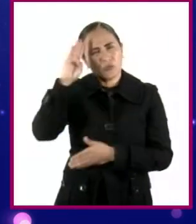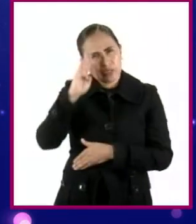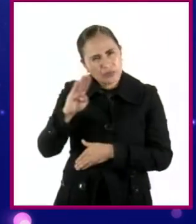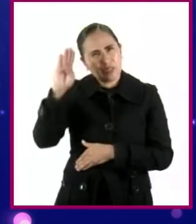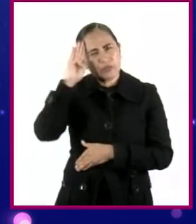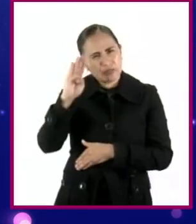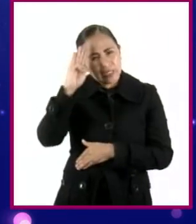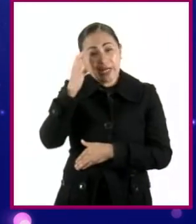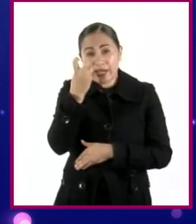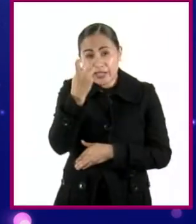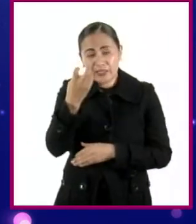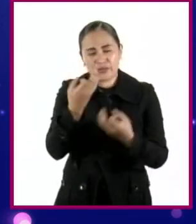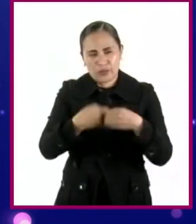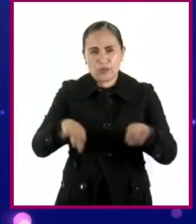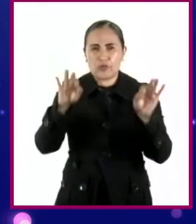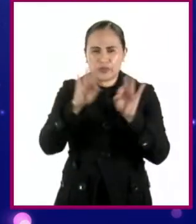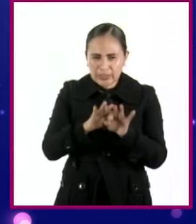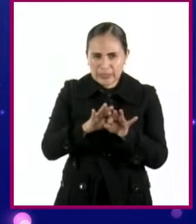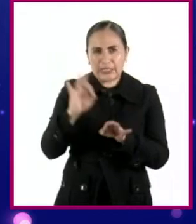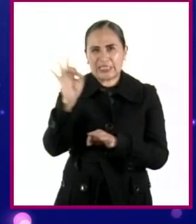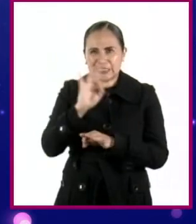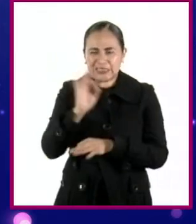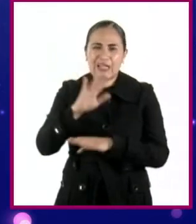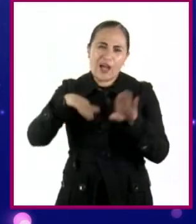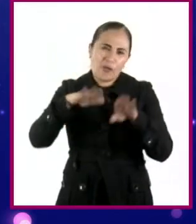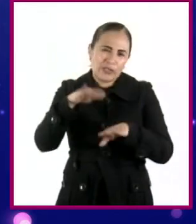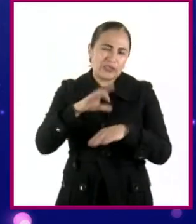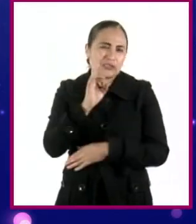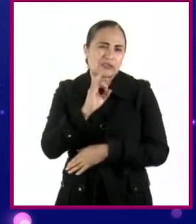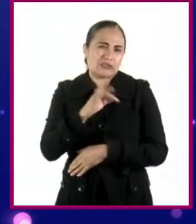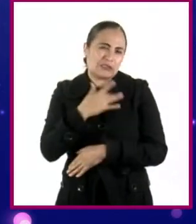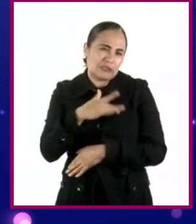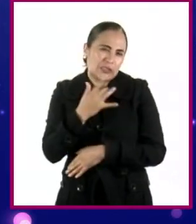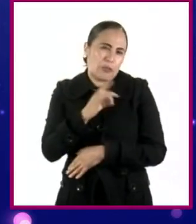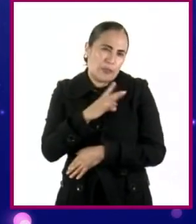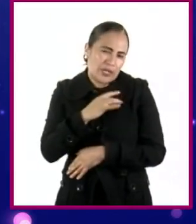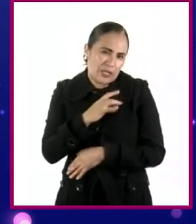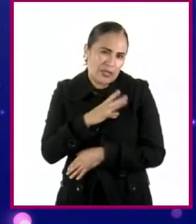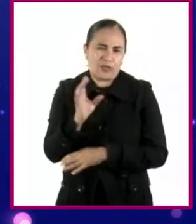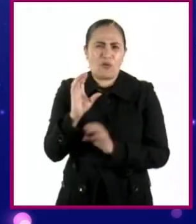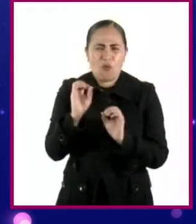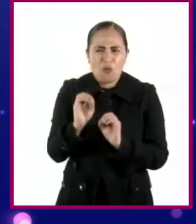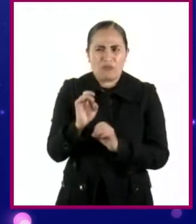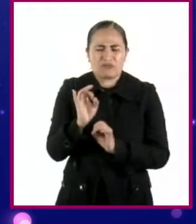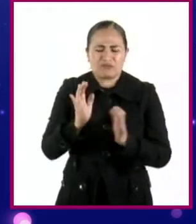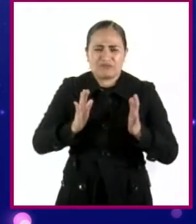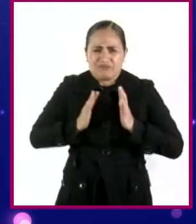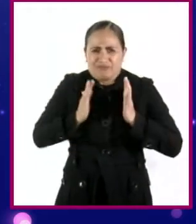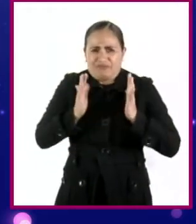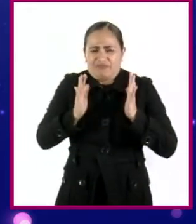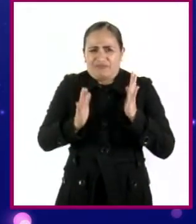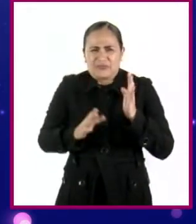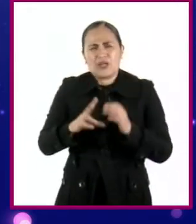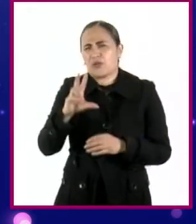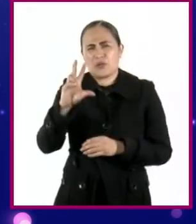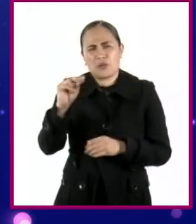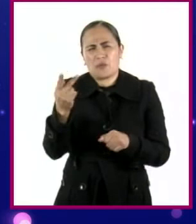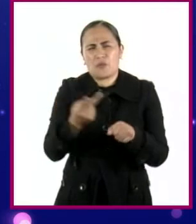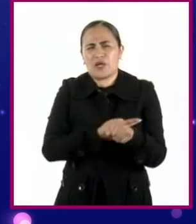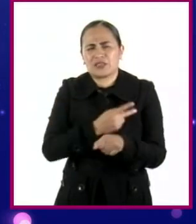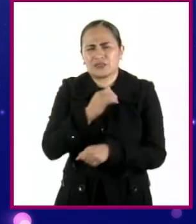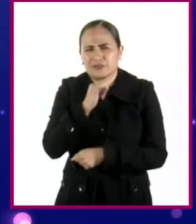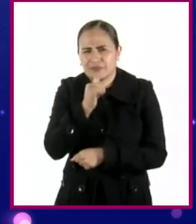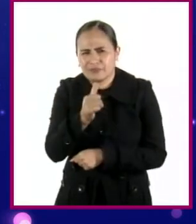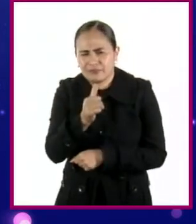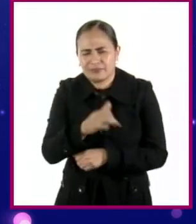importantes que a lo mejor nos pueden dar un poquito de miedo, nos pueden asustar. No pasa nada, ¿verdad? Pero sí es